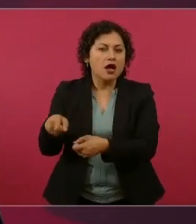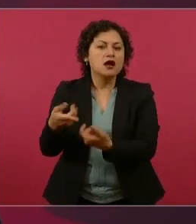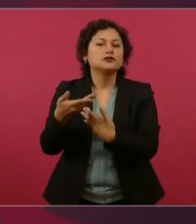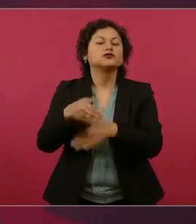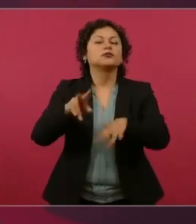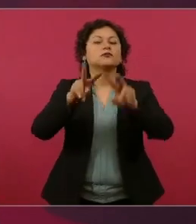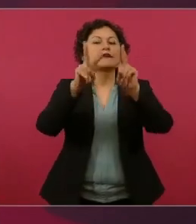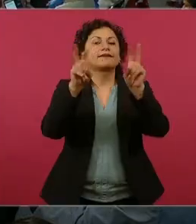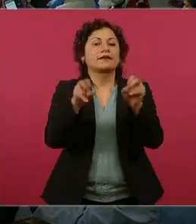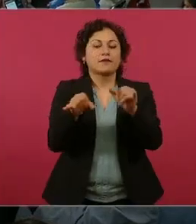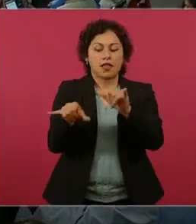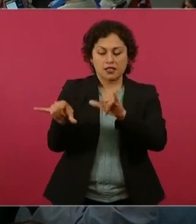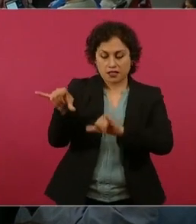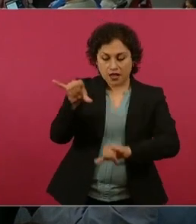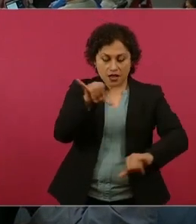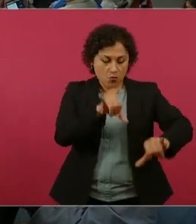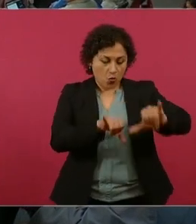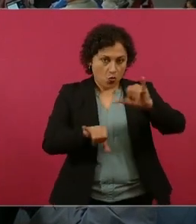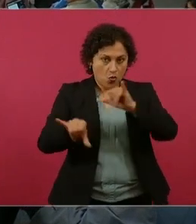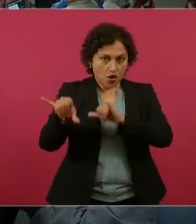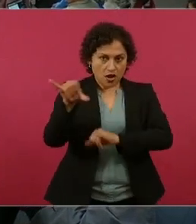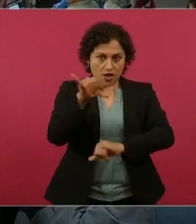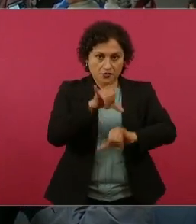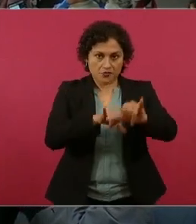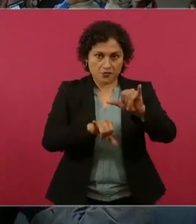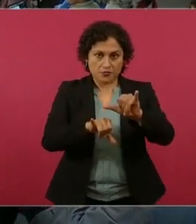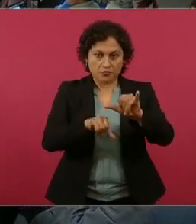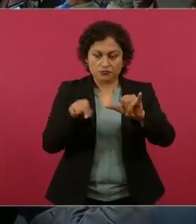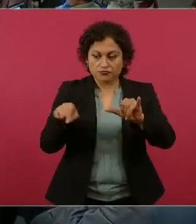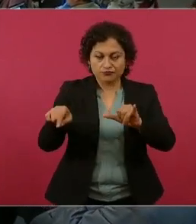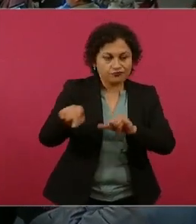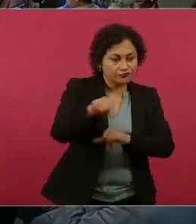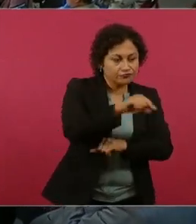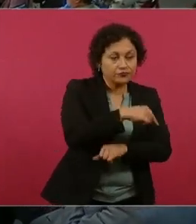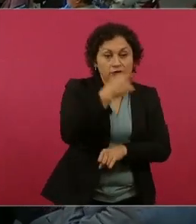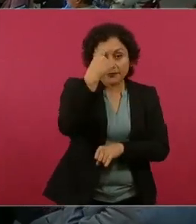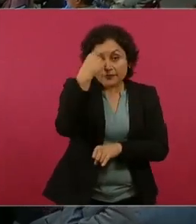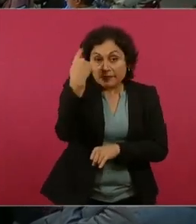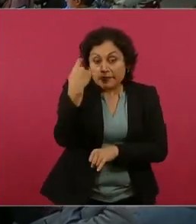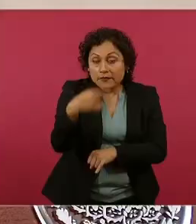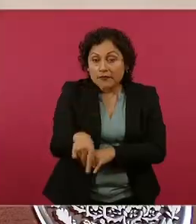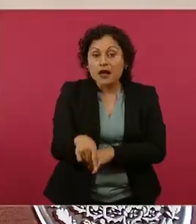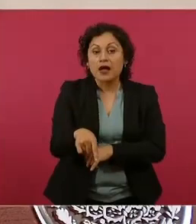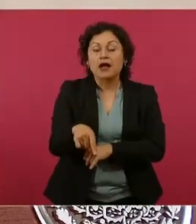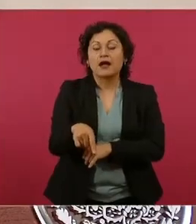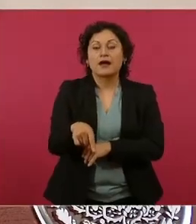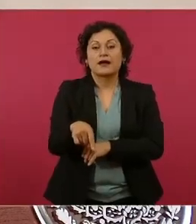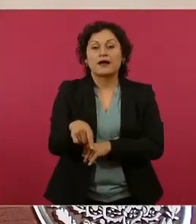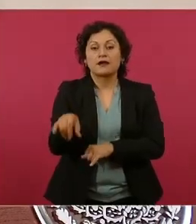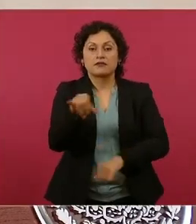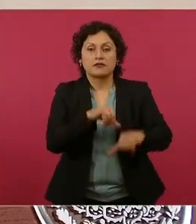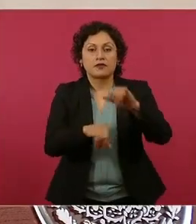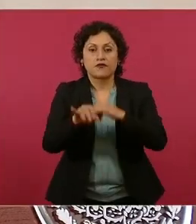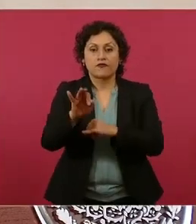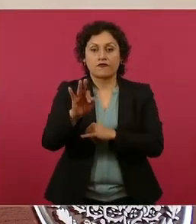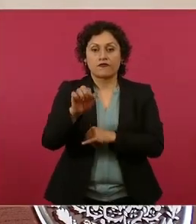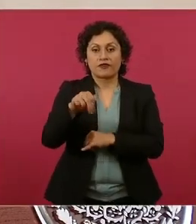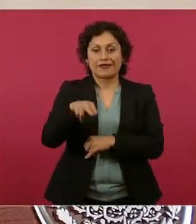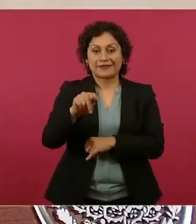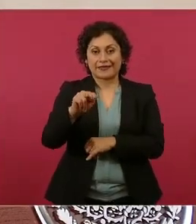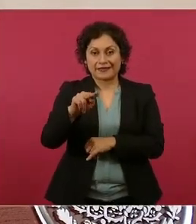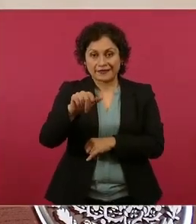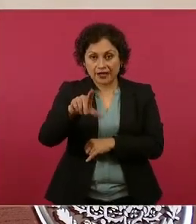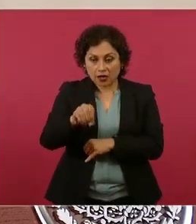para el descubrimiento del fentanilo o de